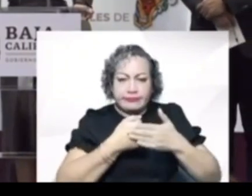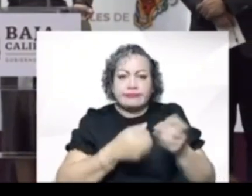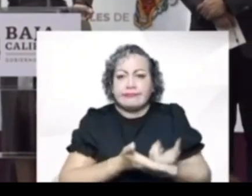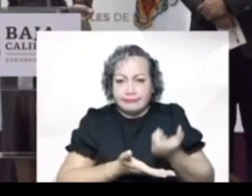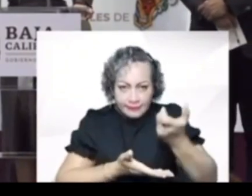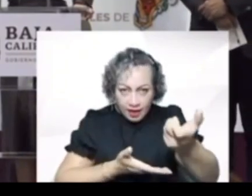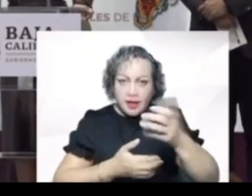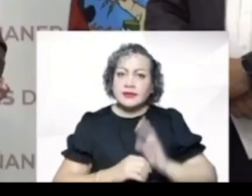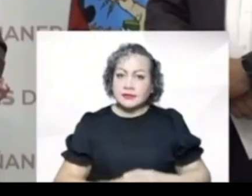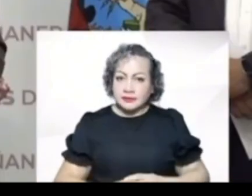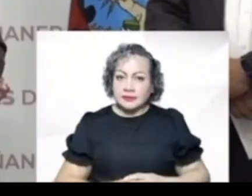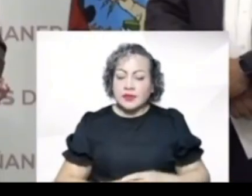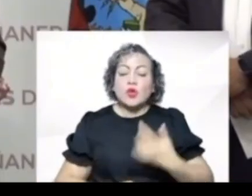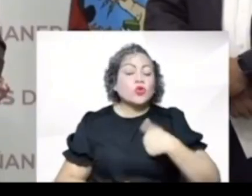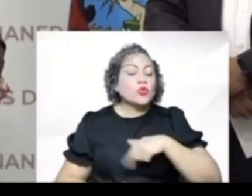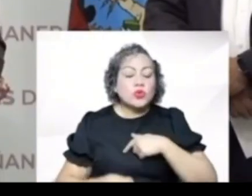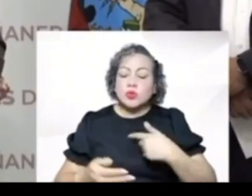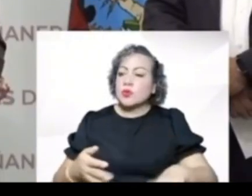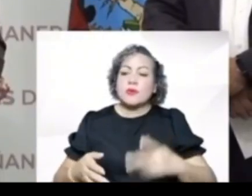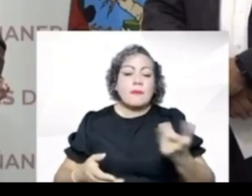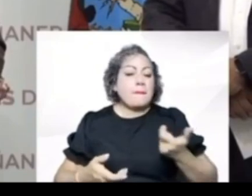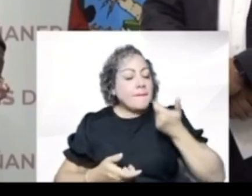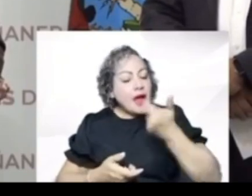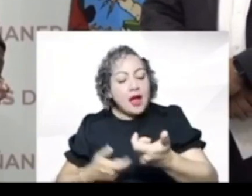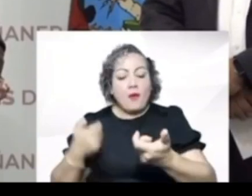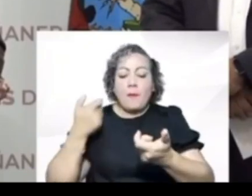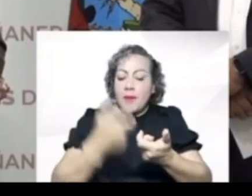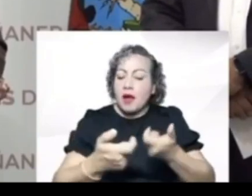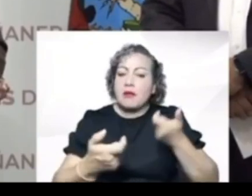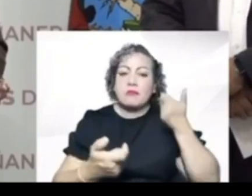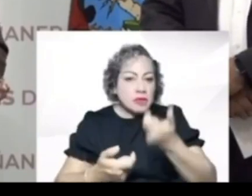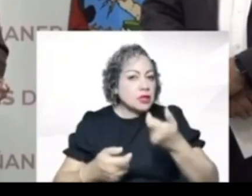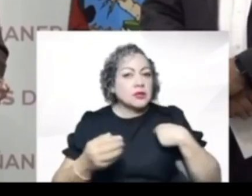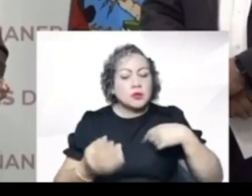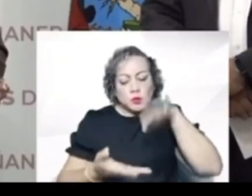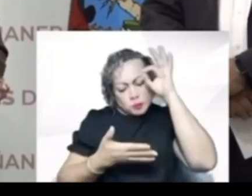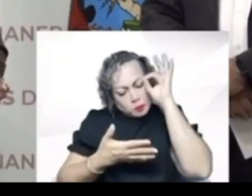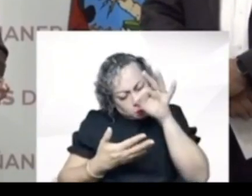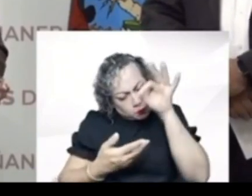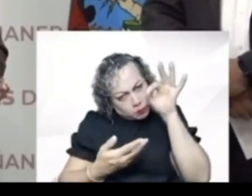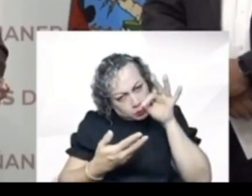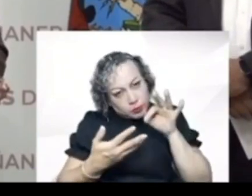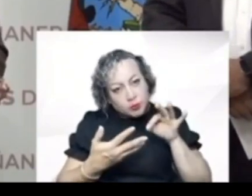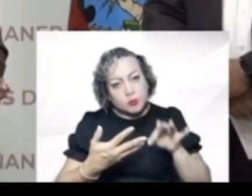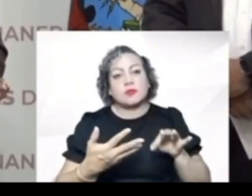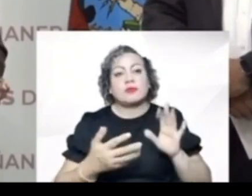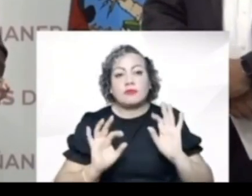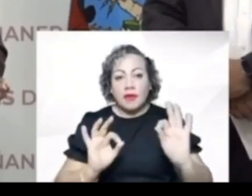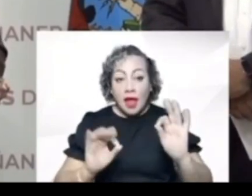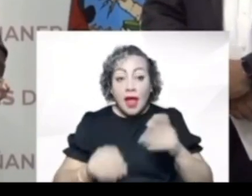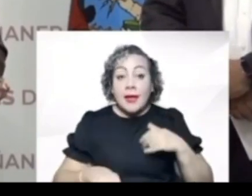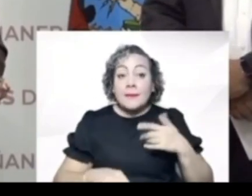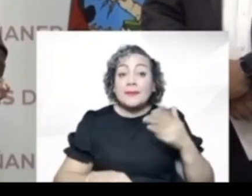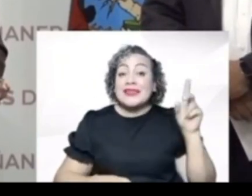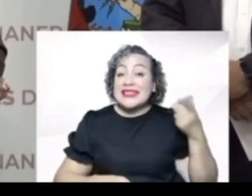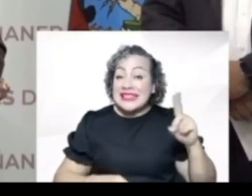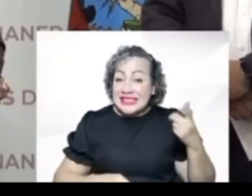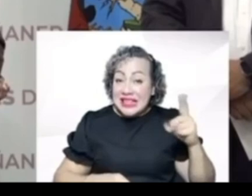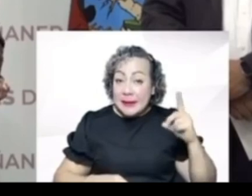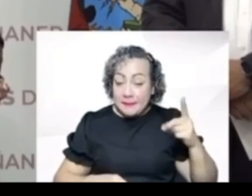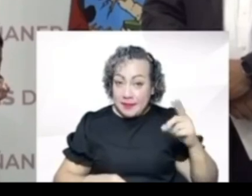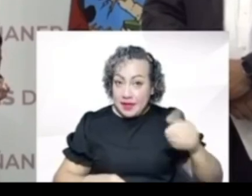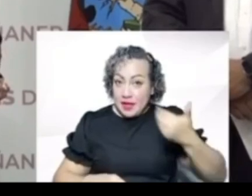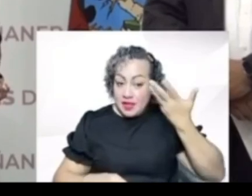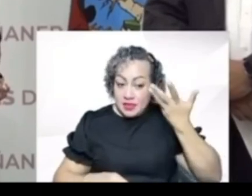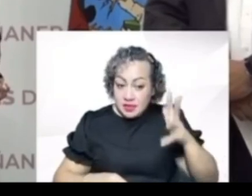cumplido con todos los pagos y lo seguiremos haciendo de manera puntual. Los primeros 10 días de diciembre se paga el aguinaldo.